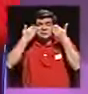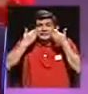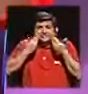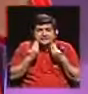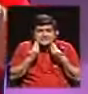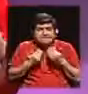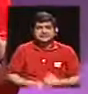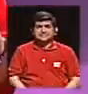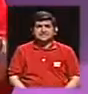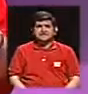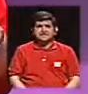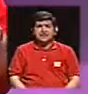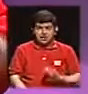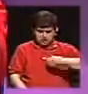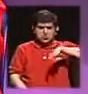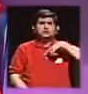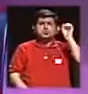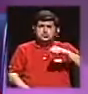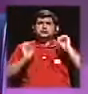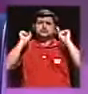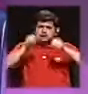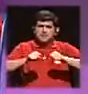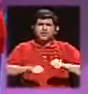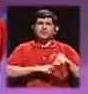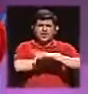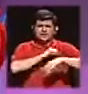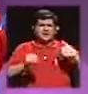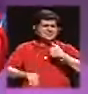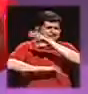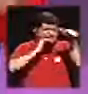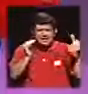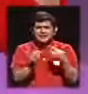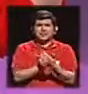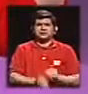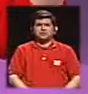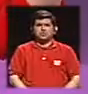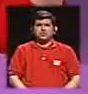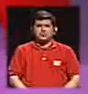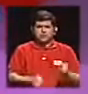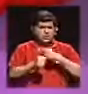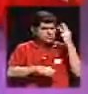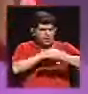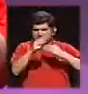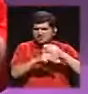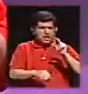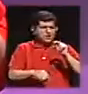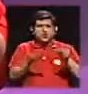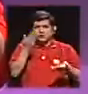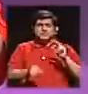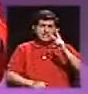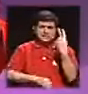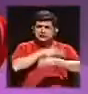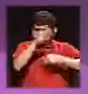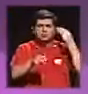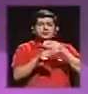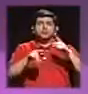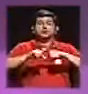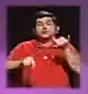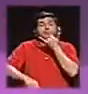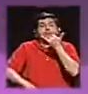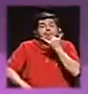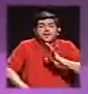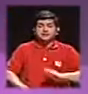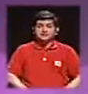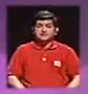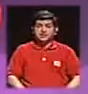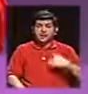que recontra podemos. Este es un país que lo tiene todo, si no para ser del primer mundo, por lo menos del segundo. Lo que pasa es